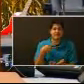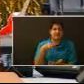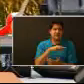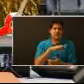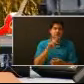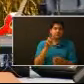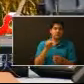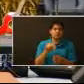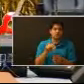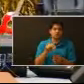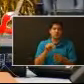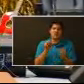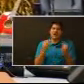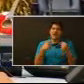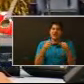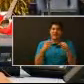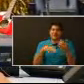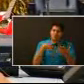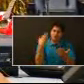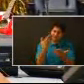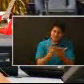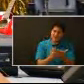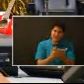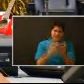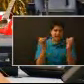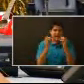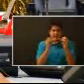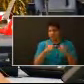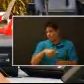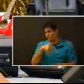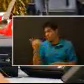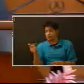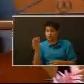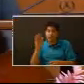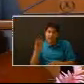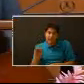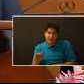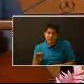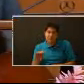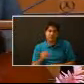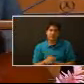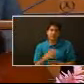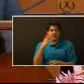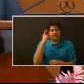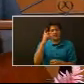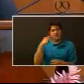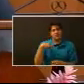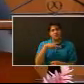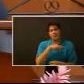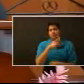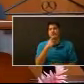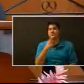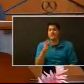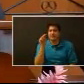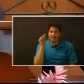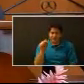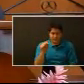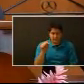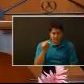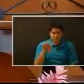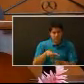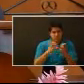de hacer tropezar a ninguno de los pequeñitos. El Señor nos dice eso. Entonces, nosotros, hay